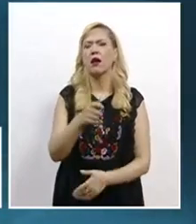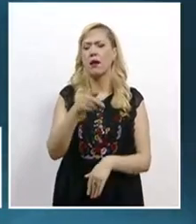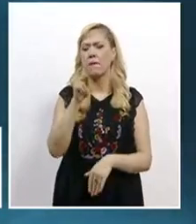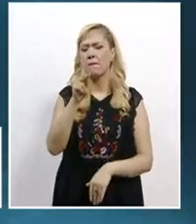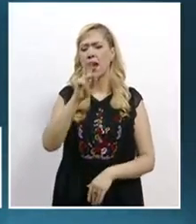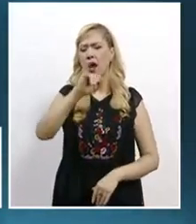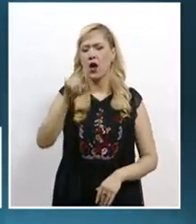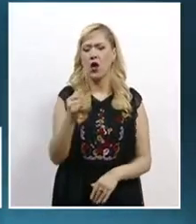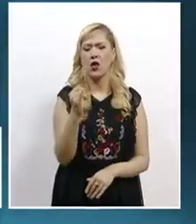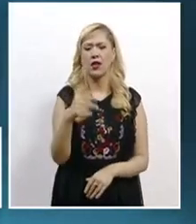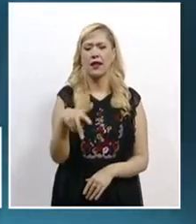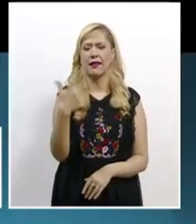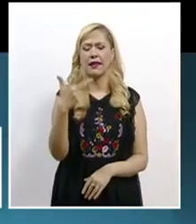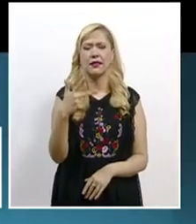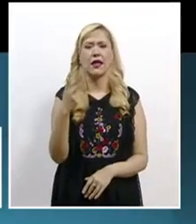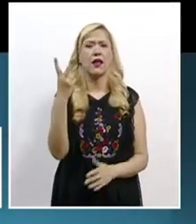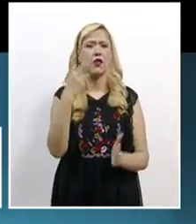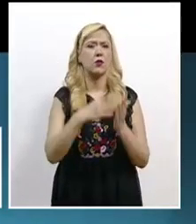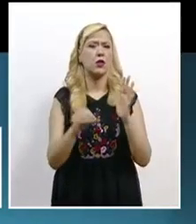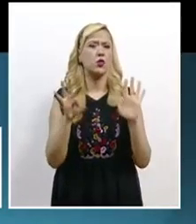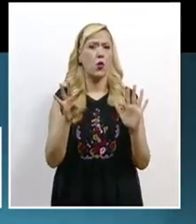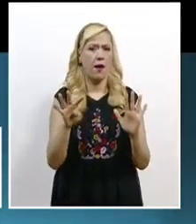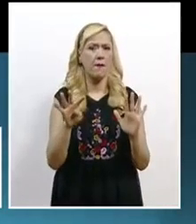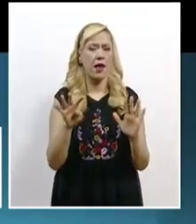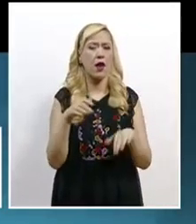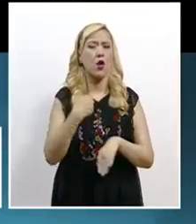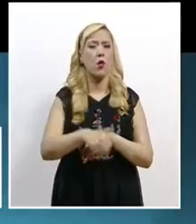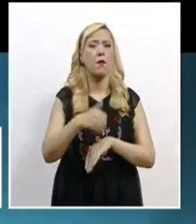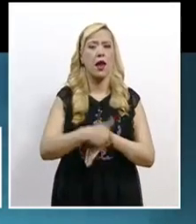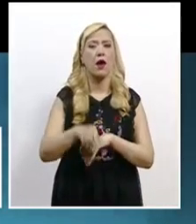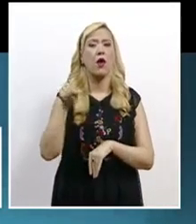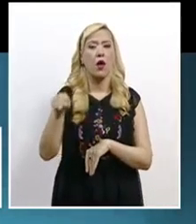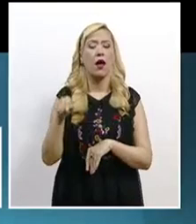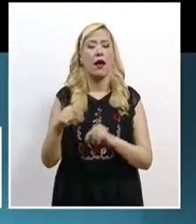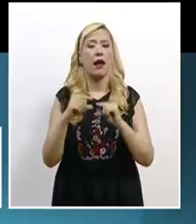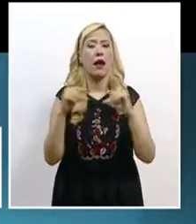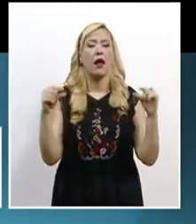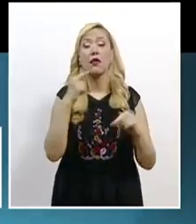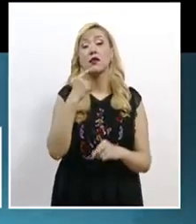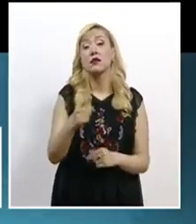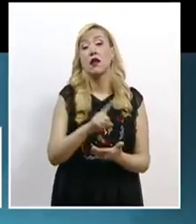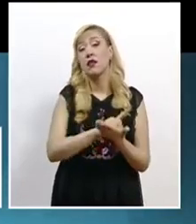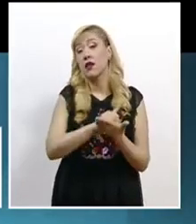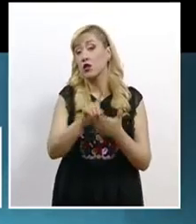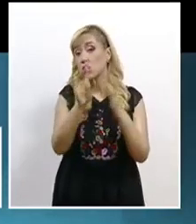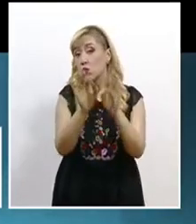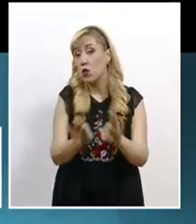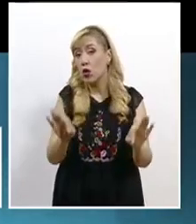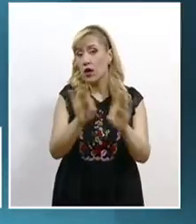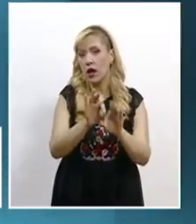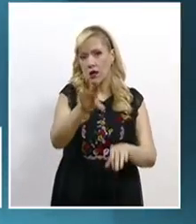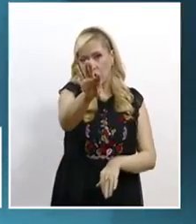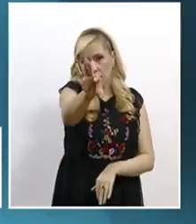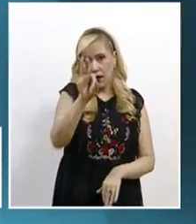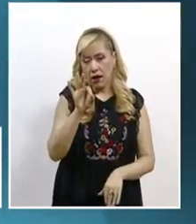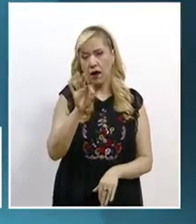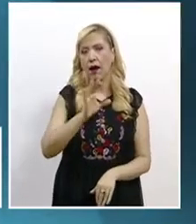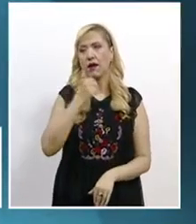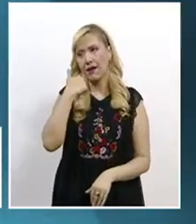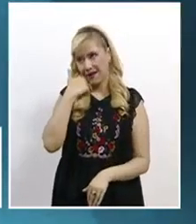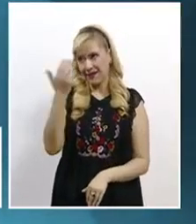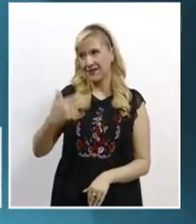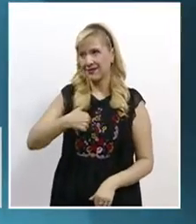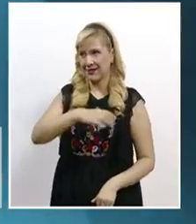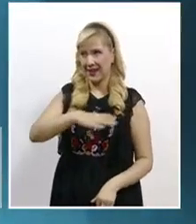PJ 13/2019, con la que el Pleno de la Corte determinó que el derecho fundamental a ser votado de los candidatos de